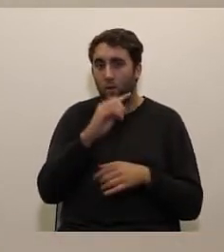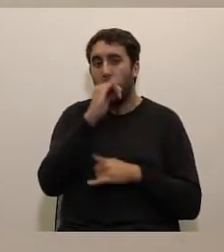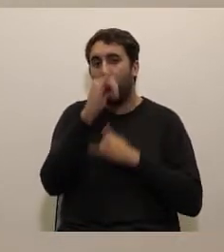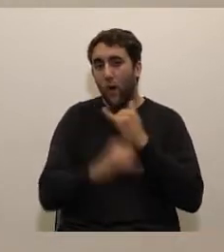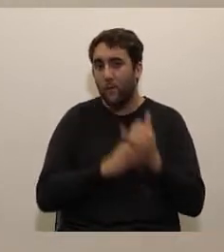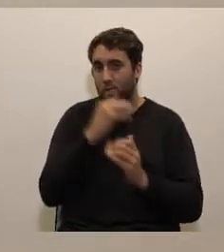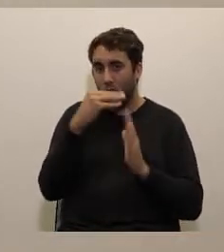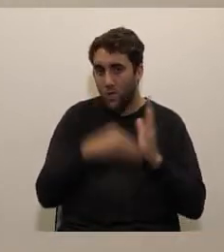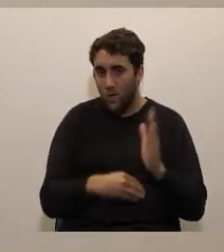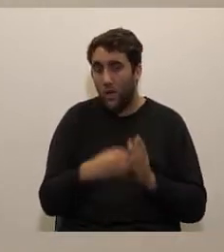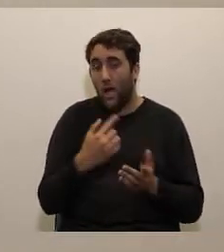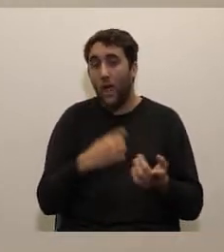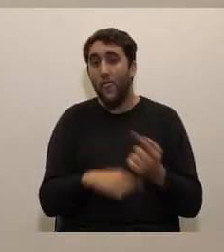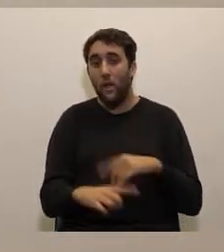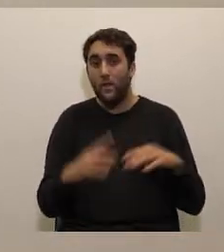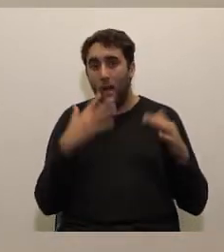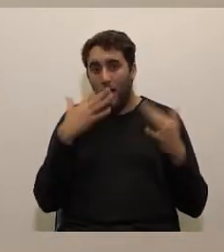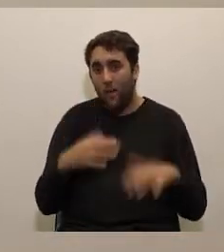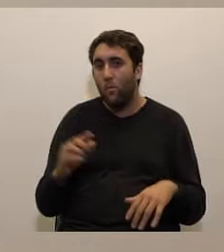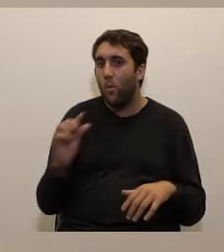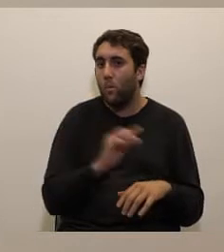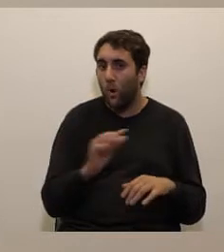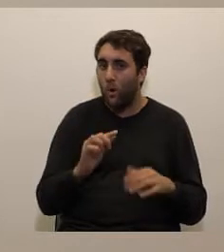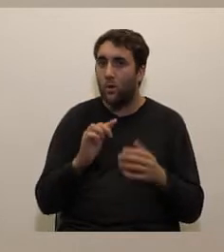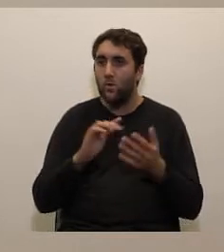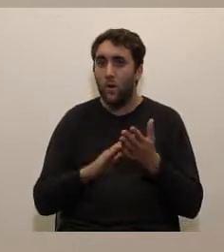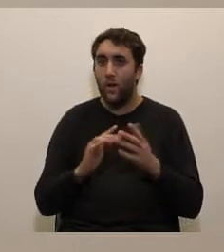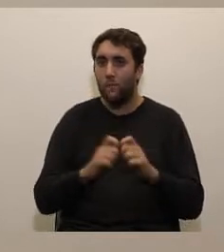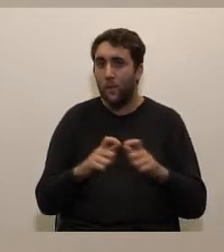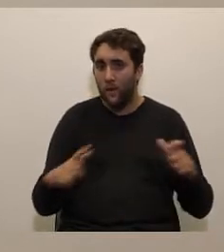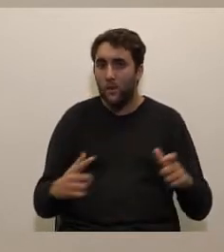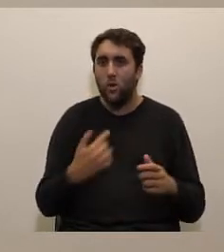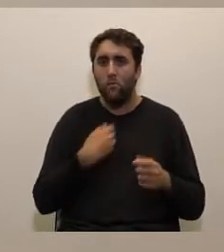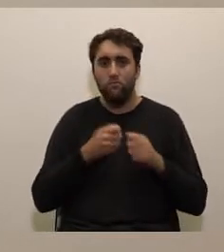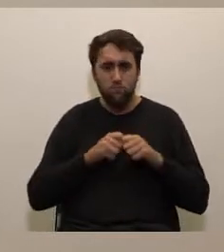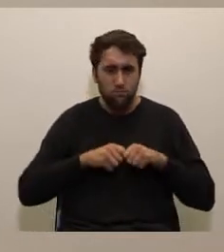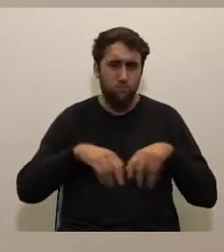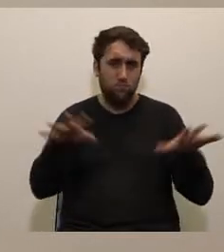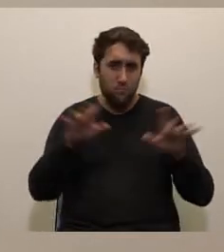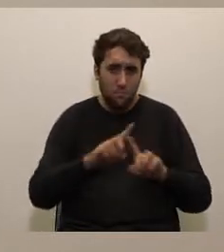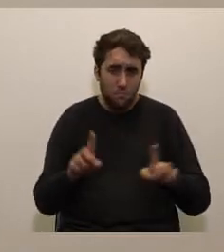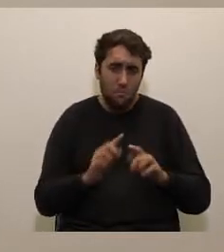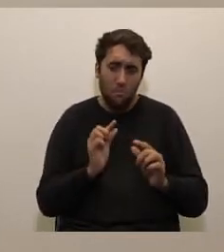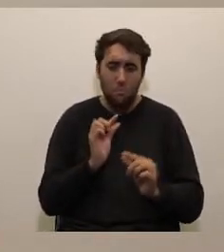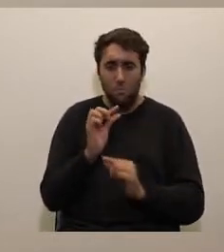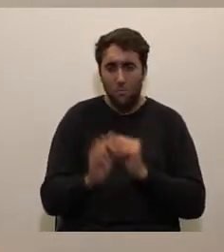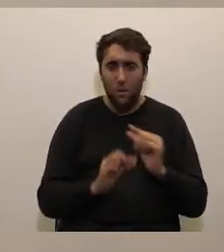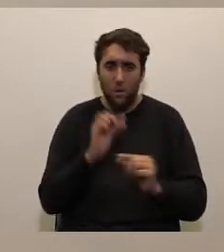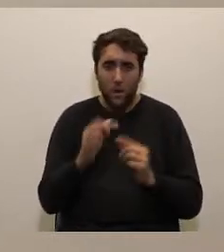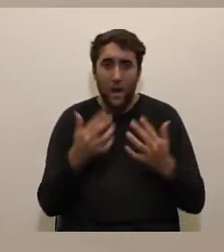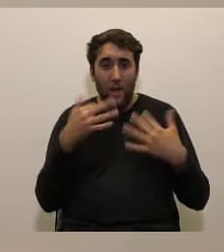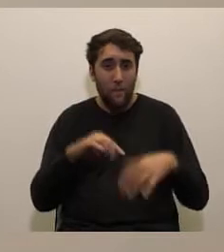información. Entonces, bueno, nada, es como muy de a poco. Creo que lo masivo no es algo que nos representa primero porque no